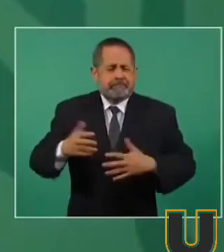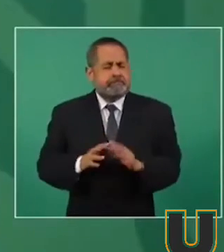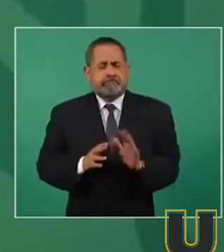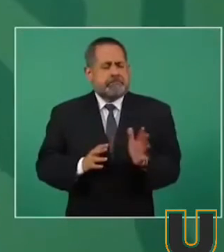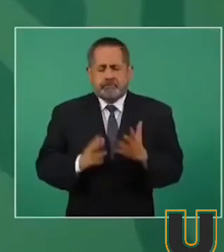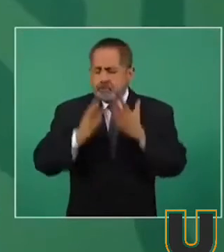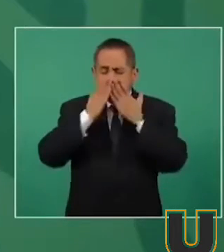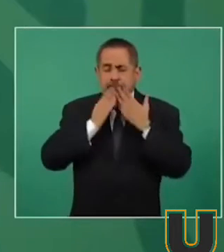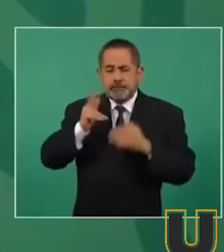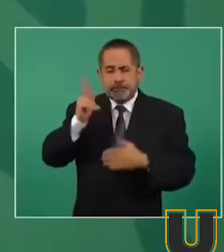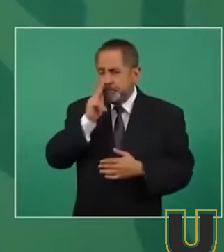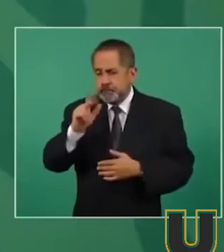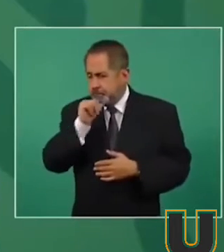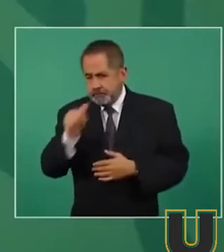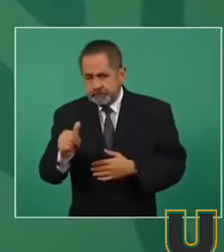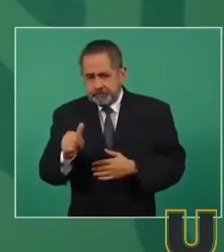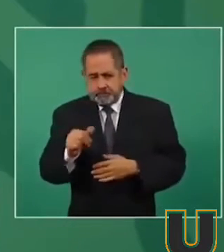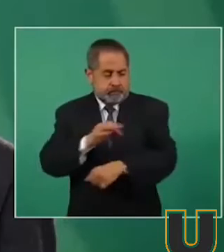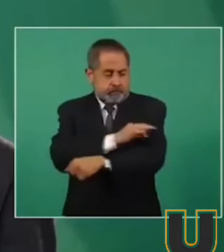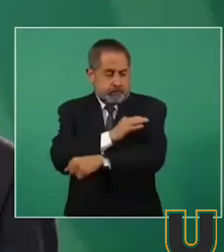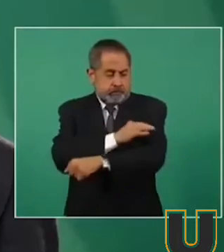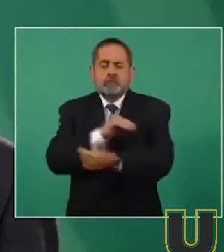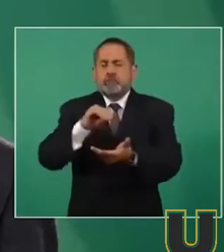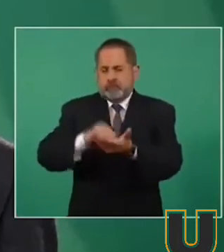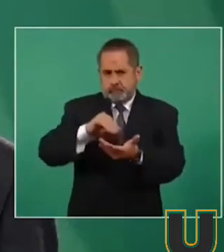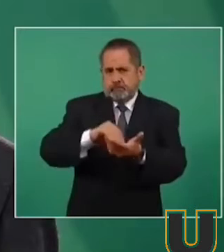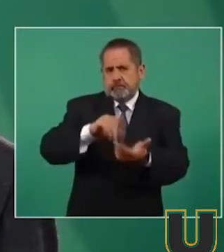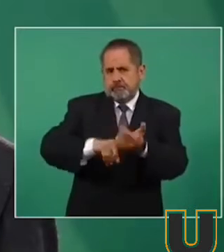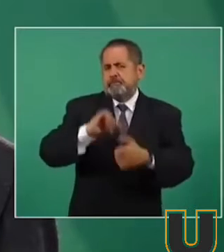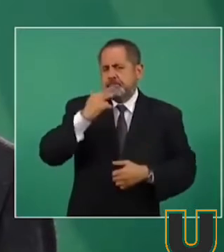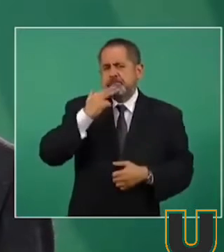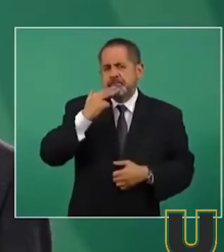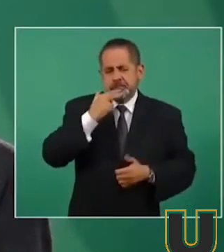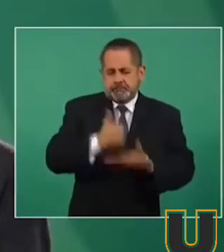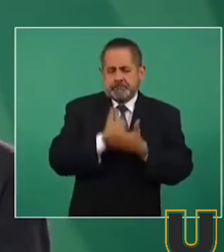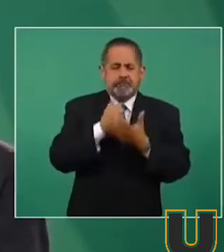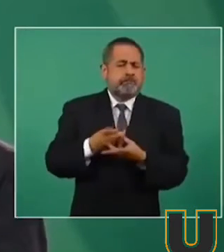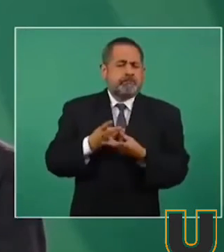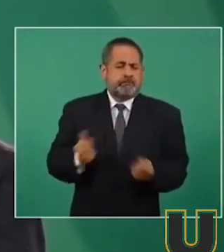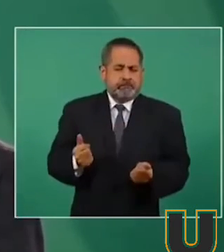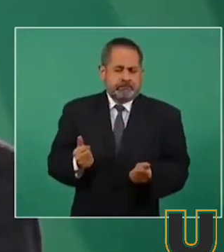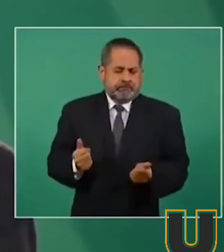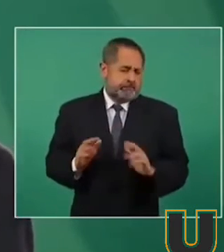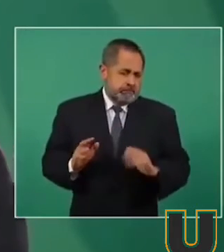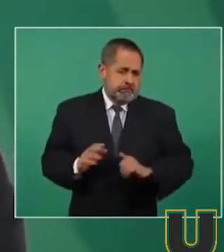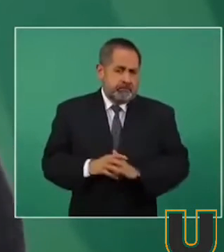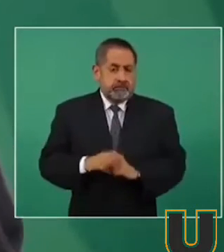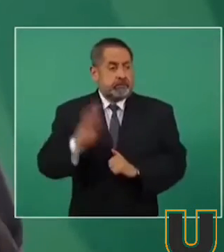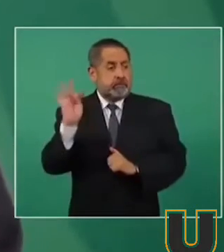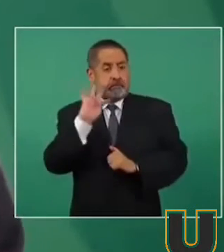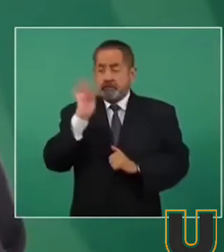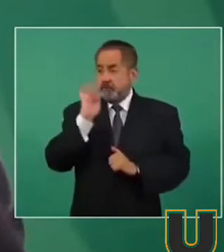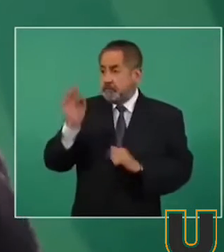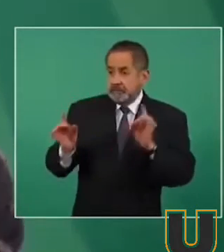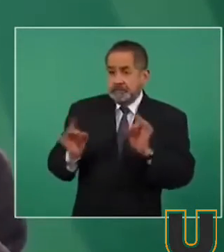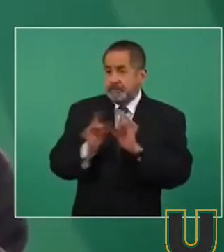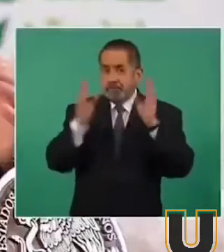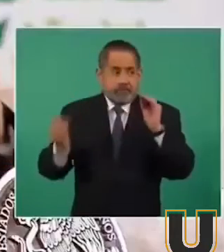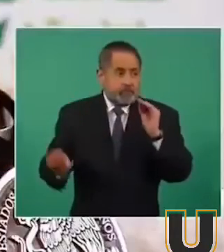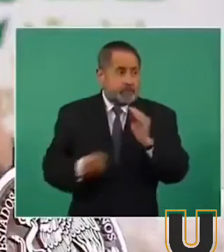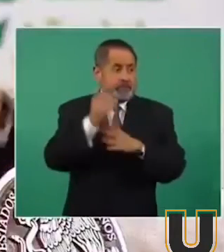las vacunas escape a esta, o que esta variante escape la inmunidad causada por las vacunas. Si hubiera, en cualquier momento